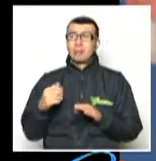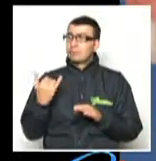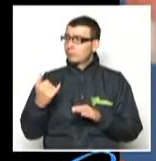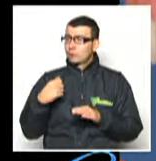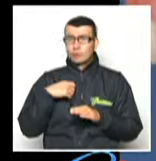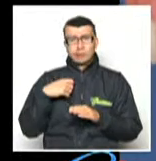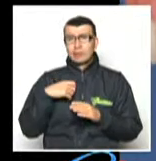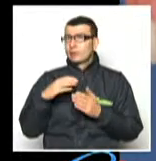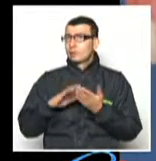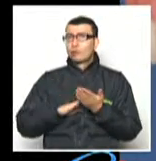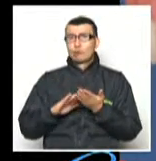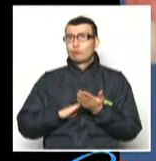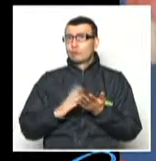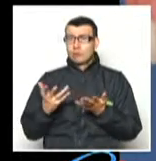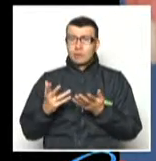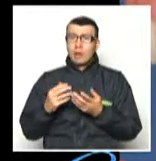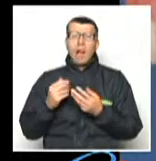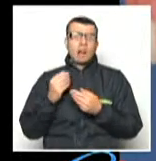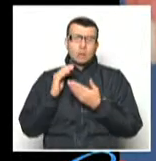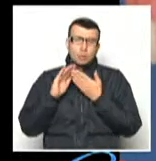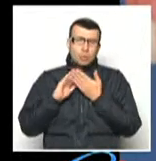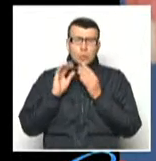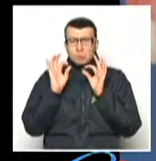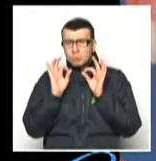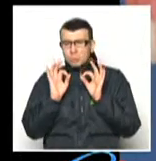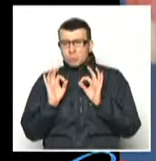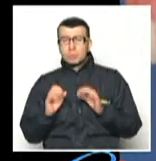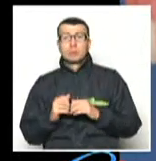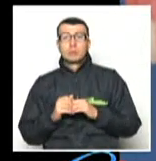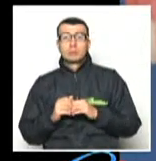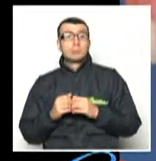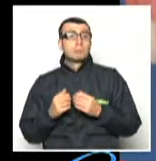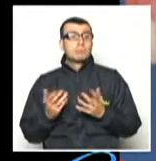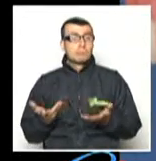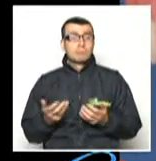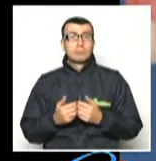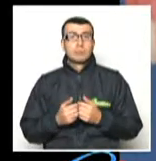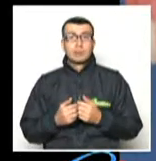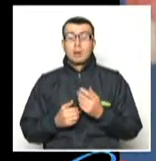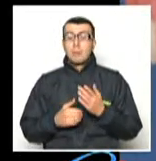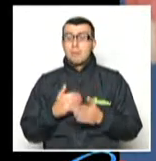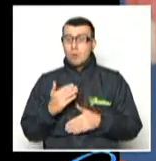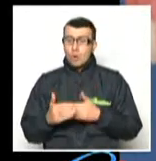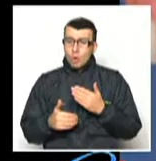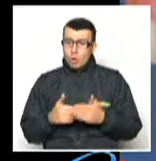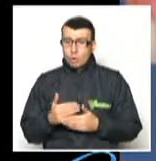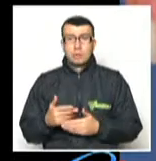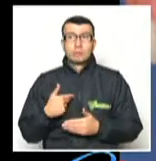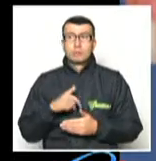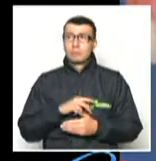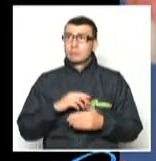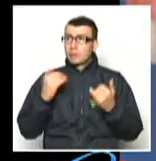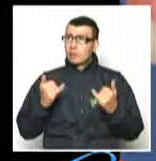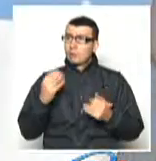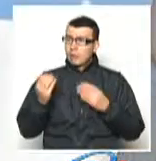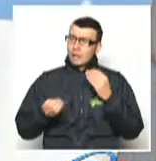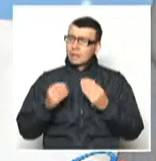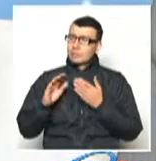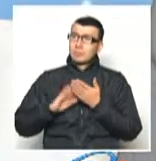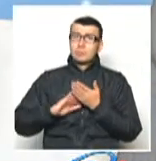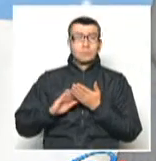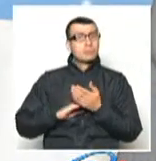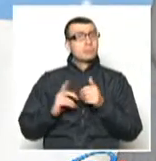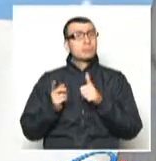y empiezan a hacerle a los dientes paños de agua tibia. Entonces, los procedimientos que nosotros hacemos hoy en día es,